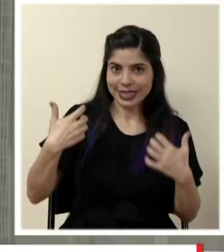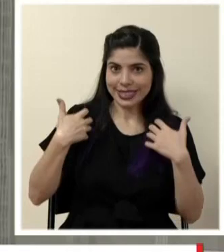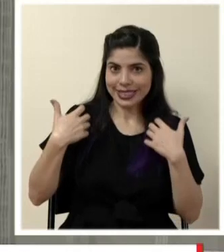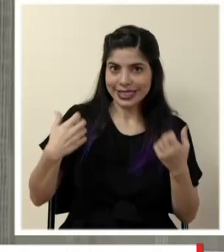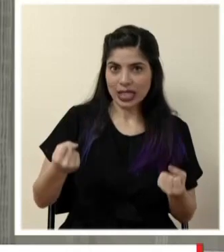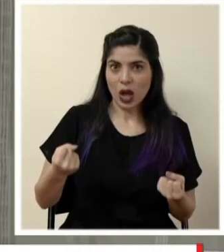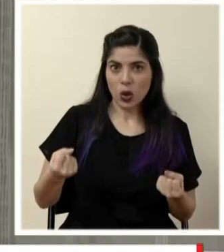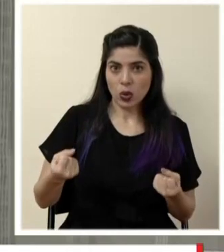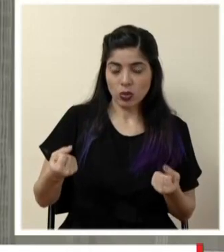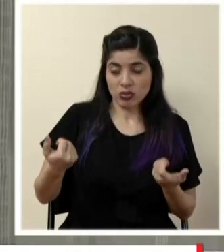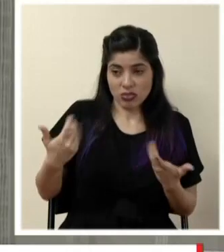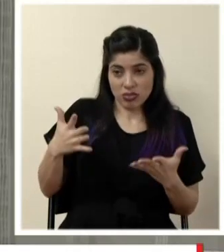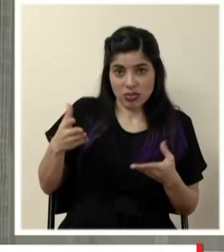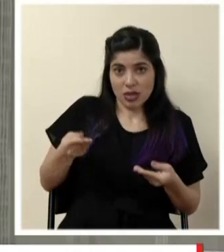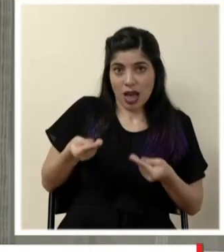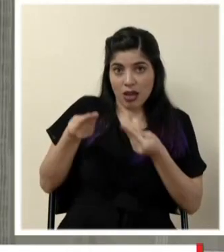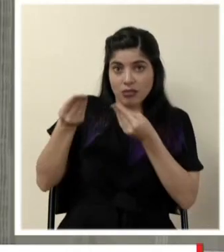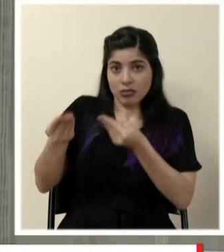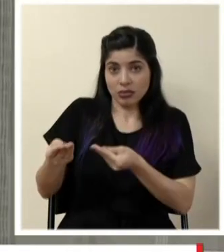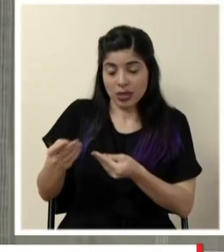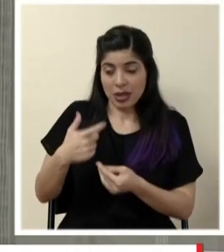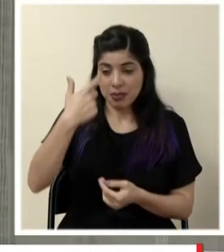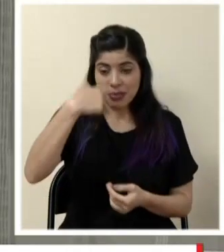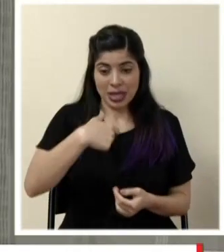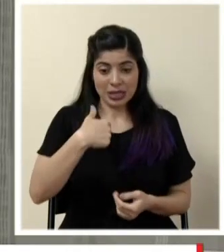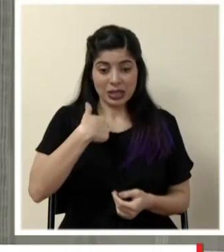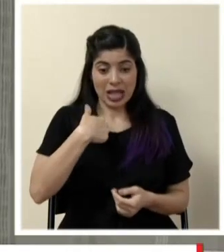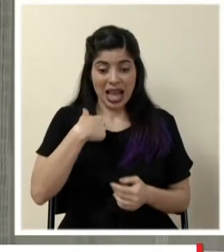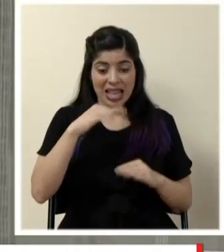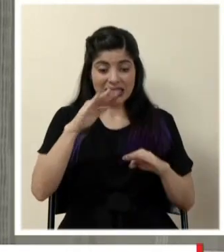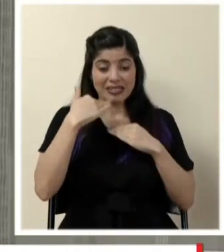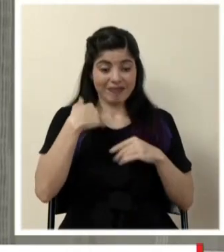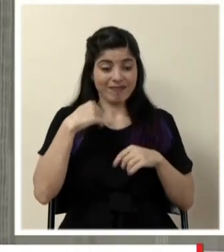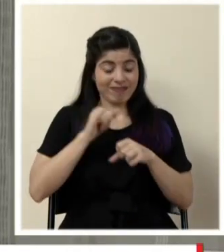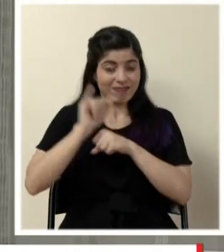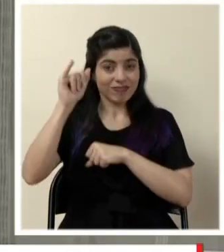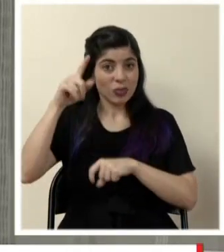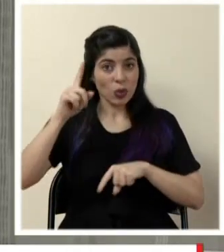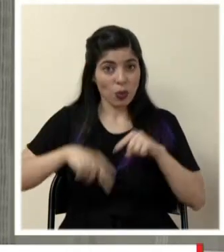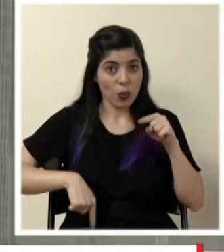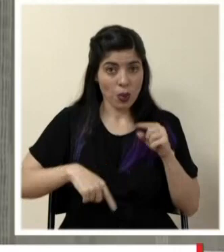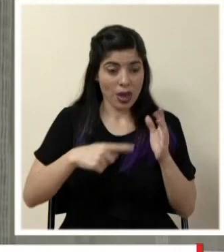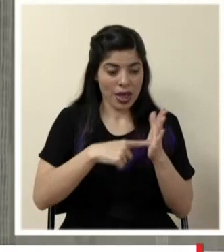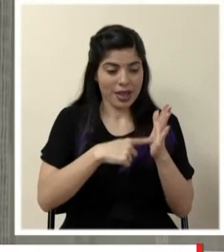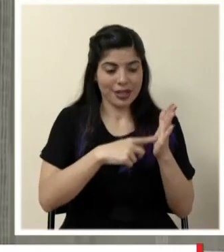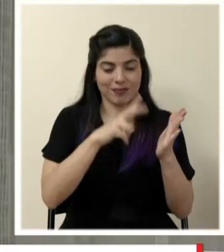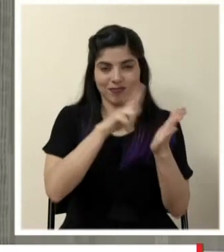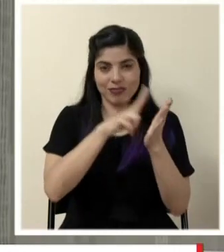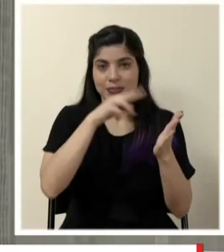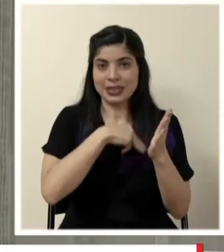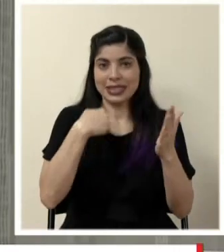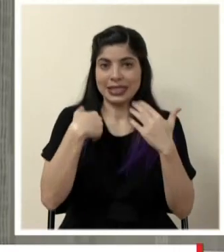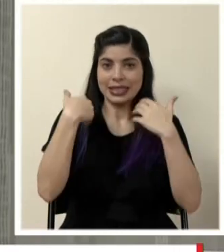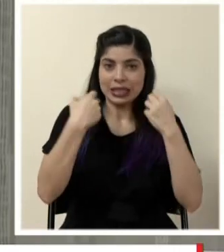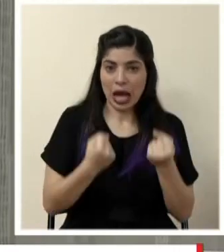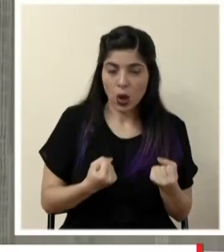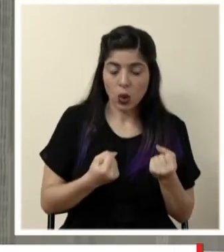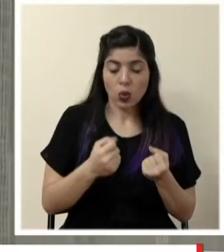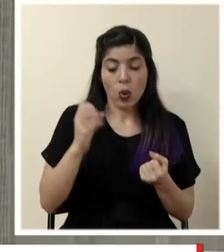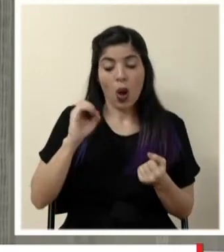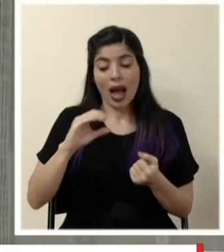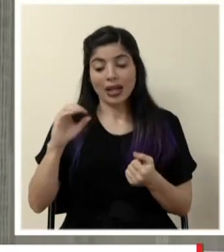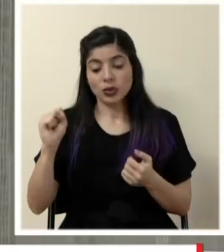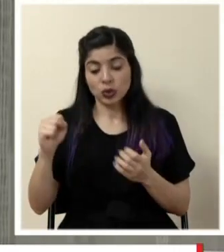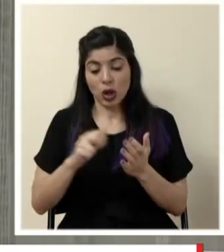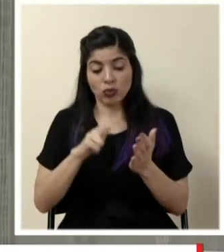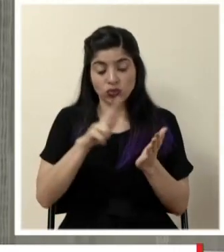ya girada y tienen una restricción de salida debidamente autorizada por el Ministerio de Salud, emanada desde la Caja de